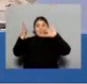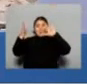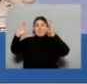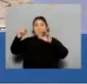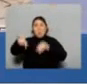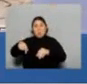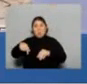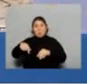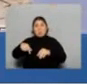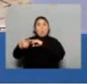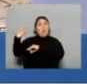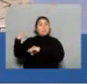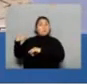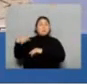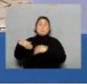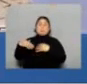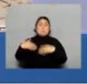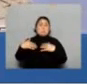fue complicado.